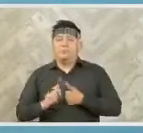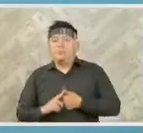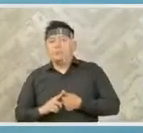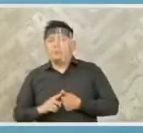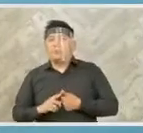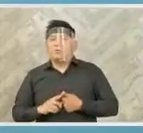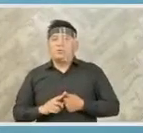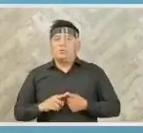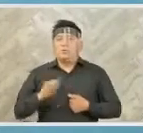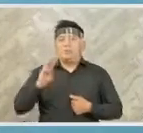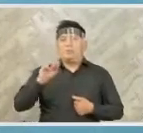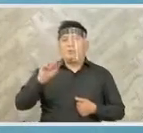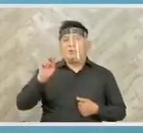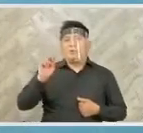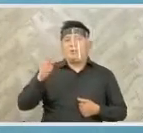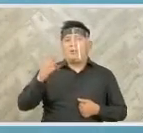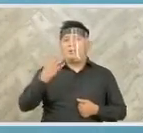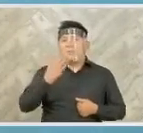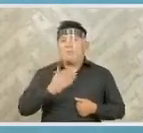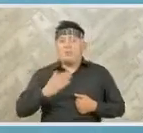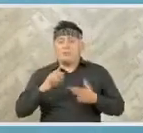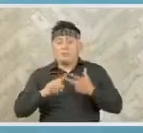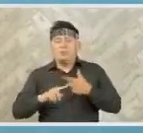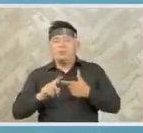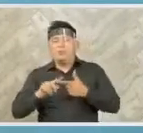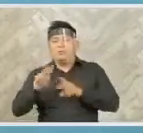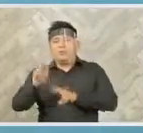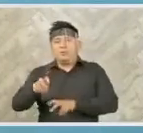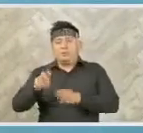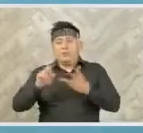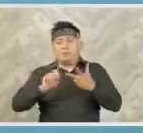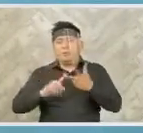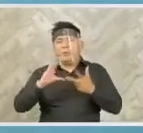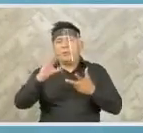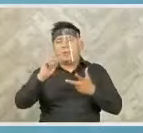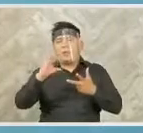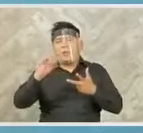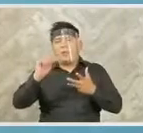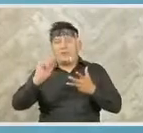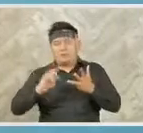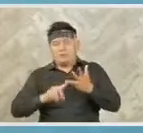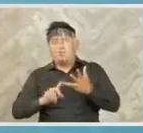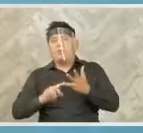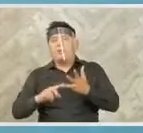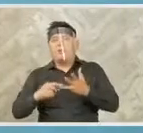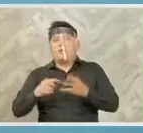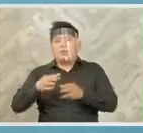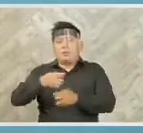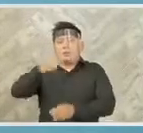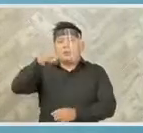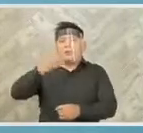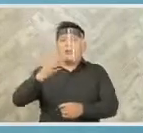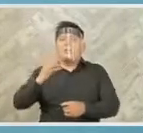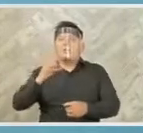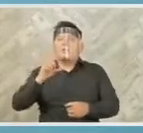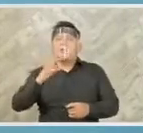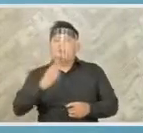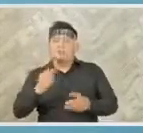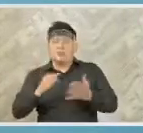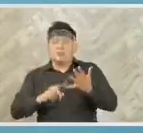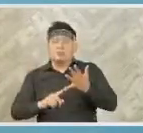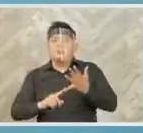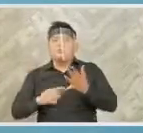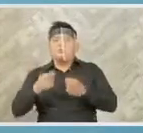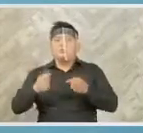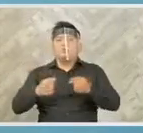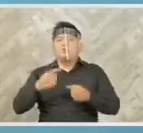de mango Tommy, un proyecto de apicultura, un proyecto de cacao, un proyecto de caña panelera y un proyecto de ganado lechero. Teníamos la meta de